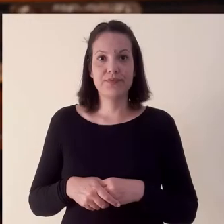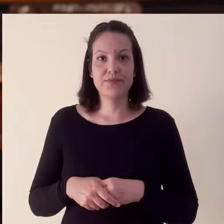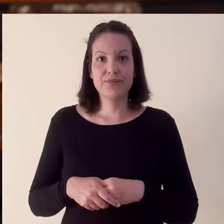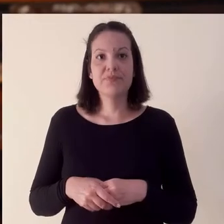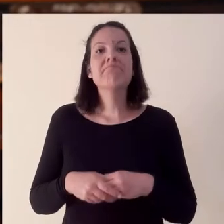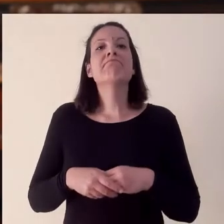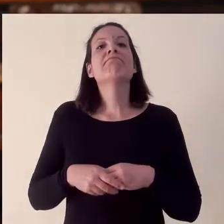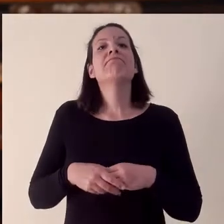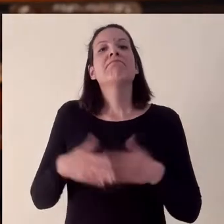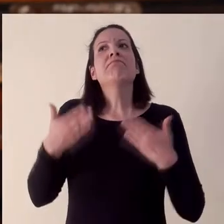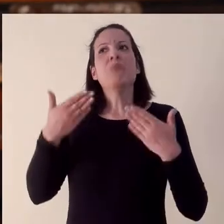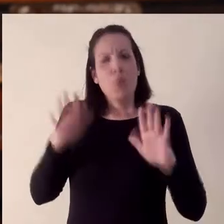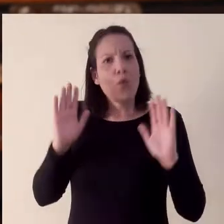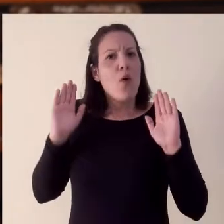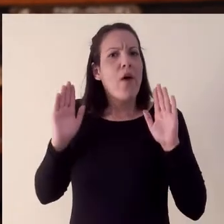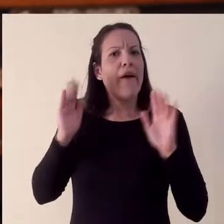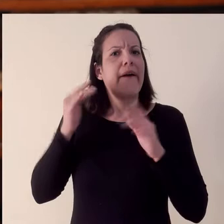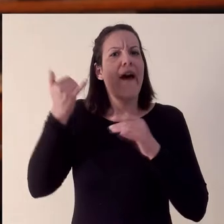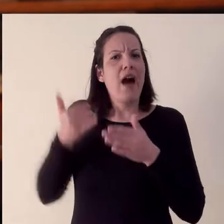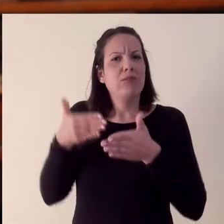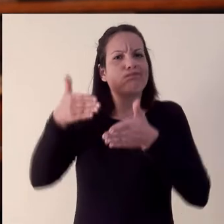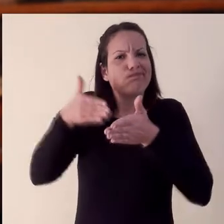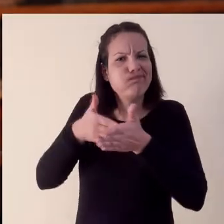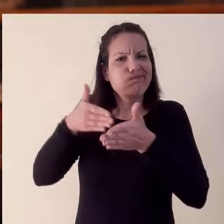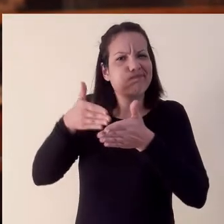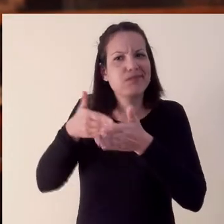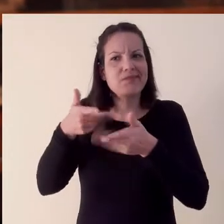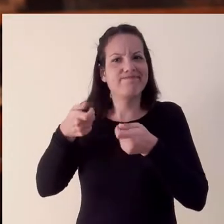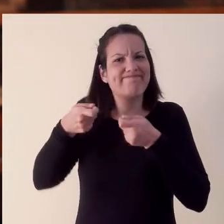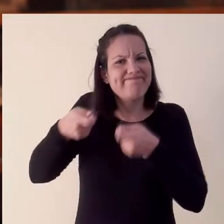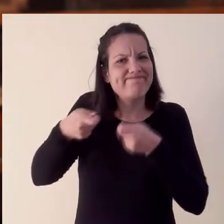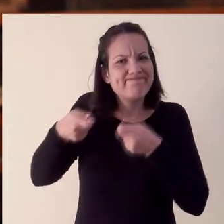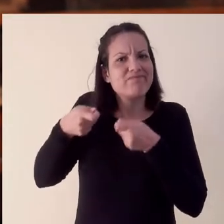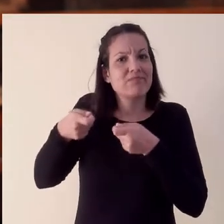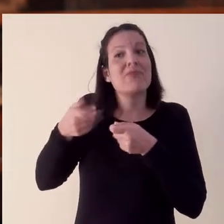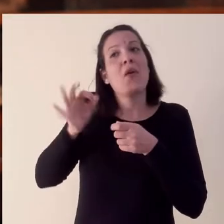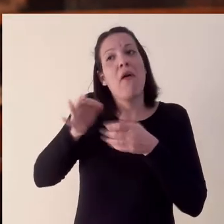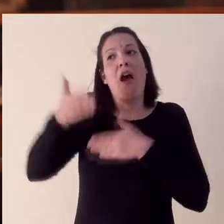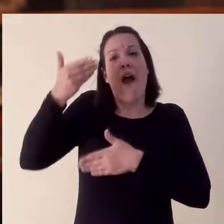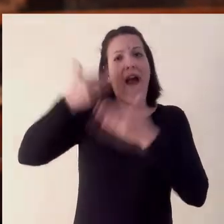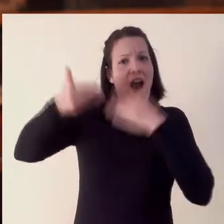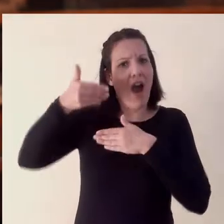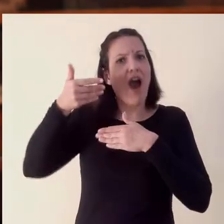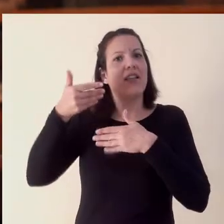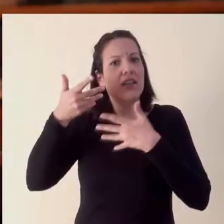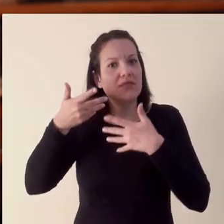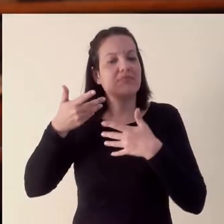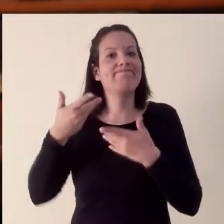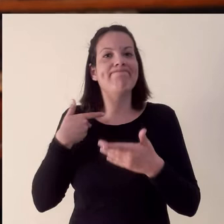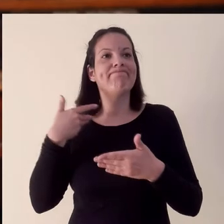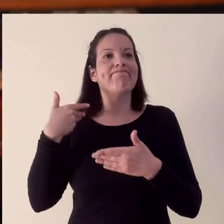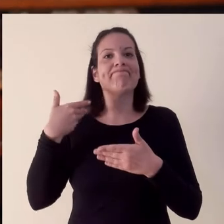sí puedo decir que encuentro algunas resistencias, o las encontraba algunas resistencias en algún